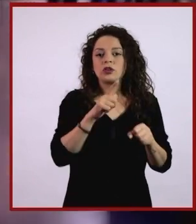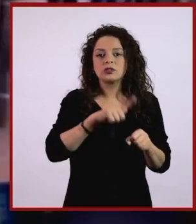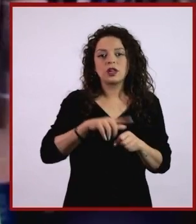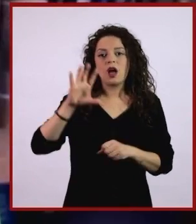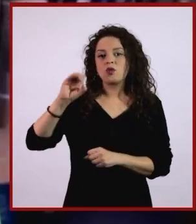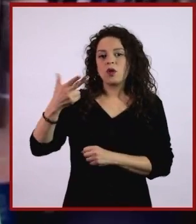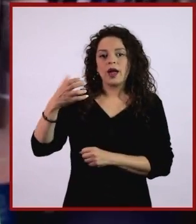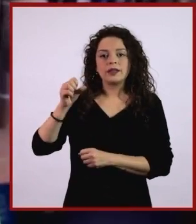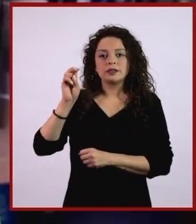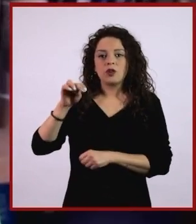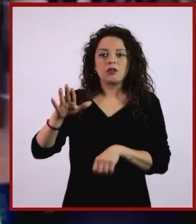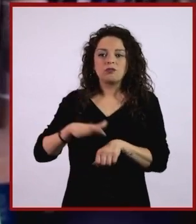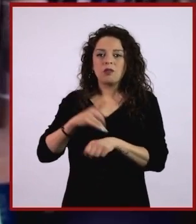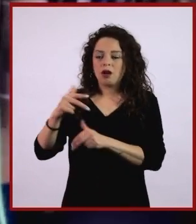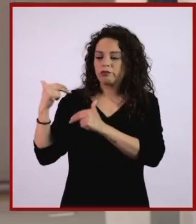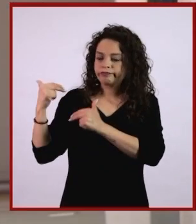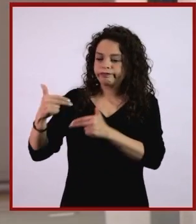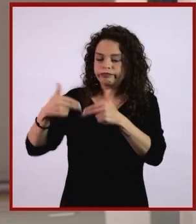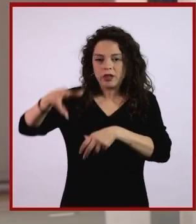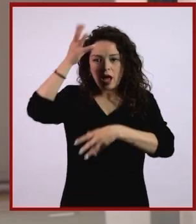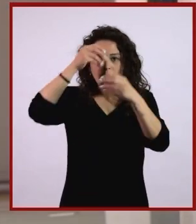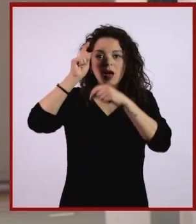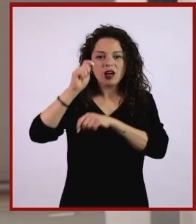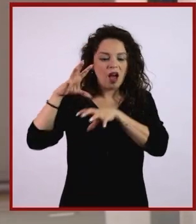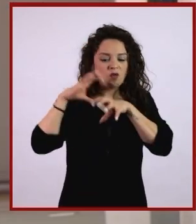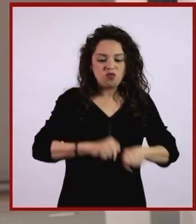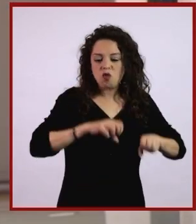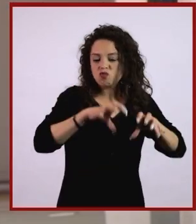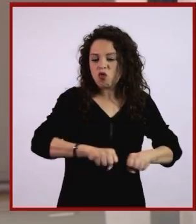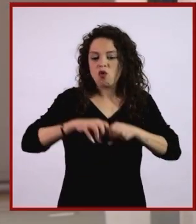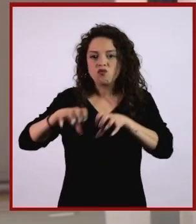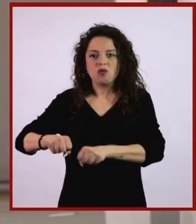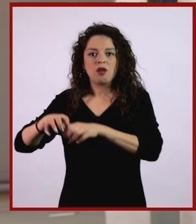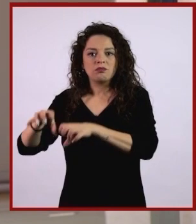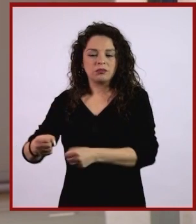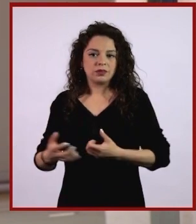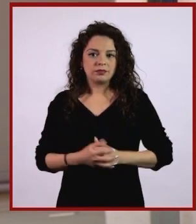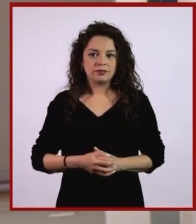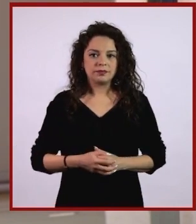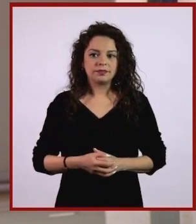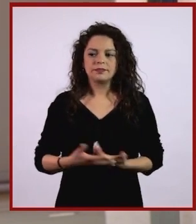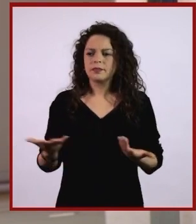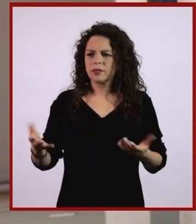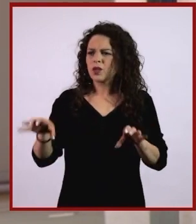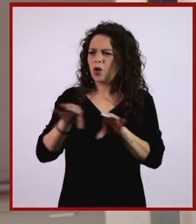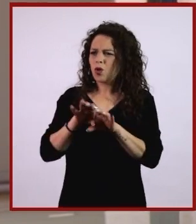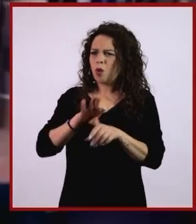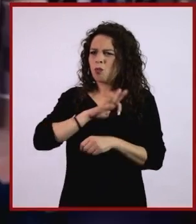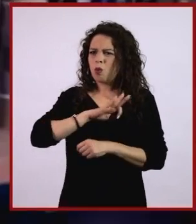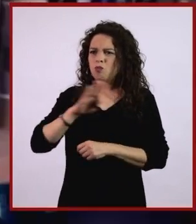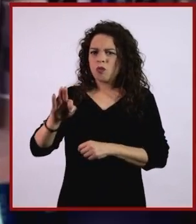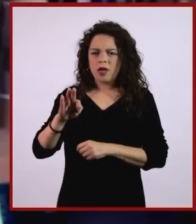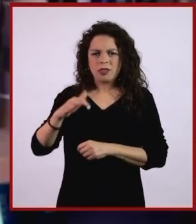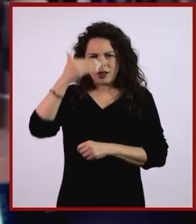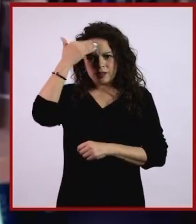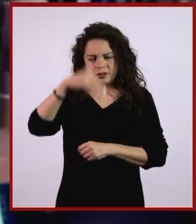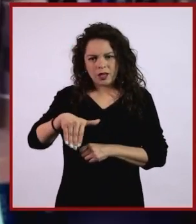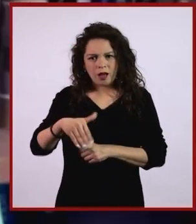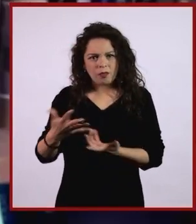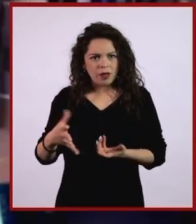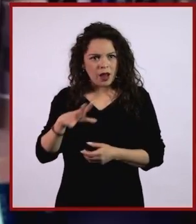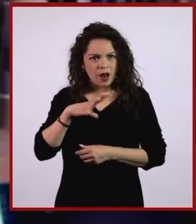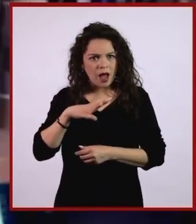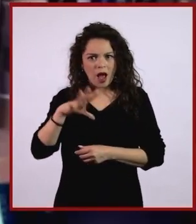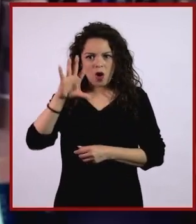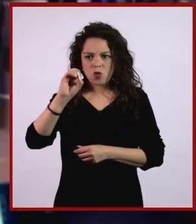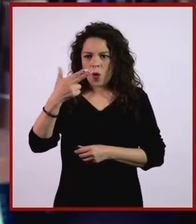esta herencia colonial que tenemos. Exactamente. Claro. Oye, Federico, ¿y cómo se mide la cohesión social? Pues, digamos